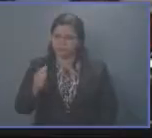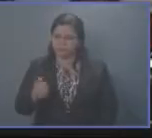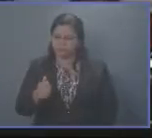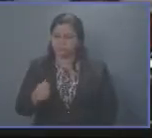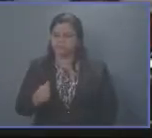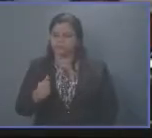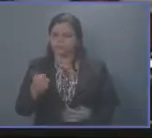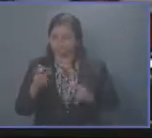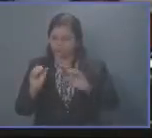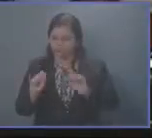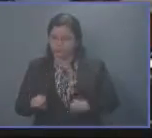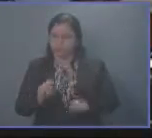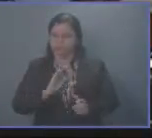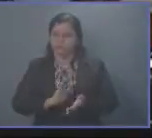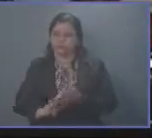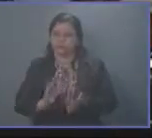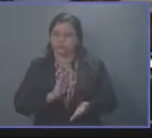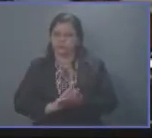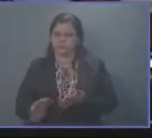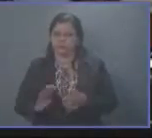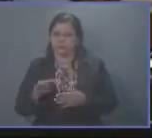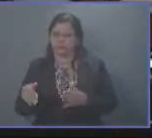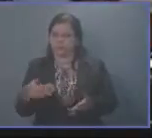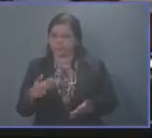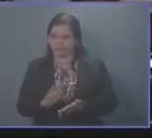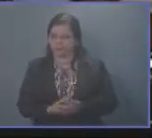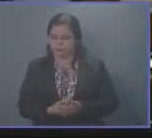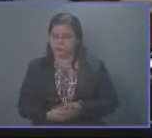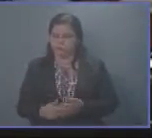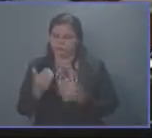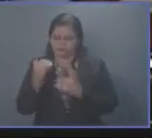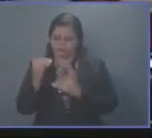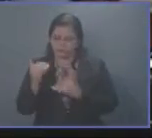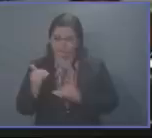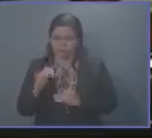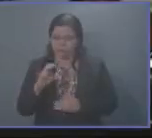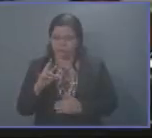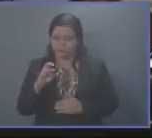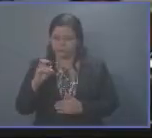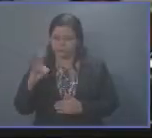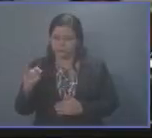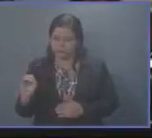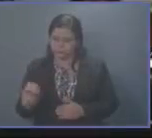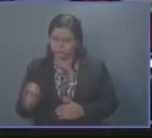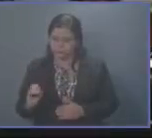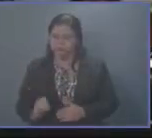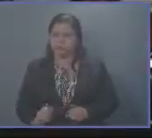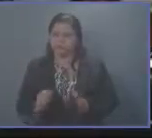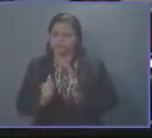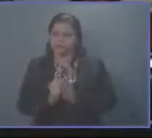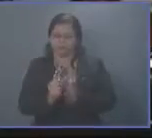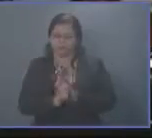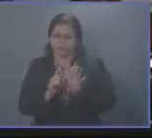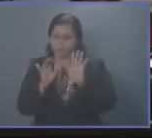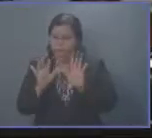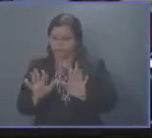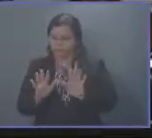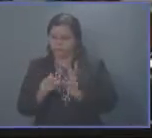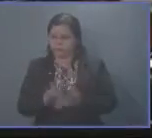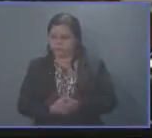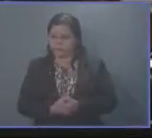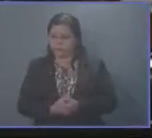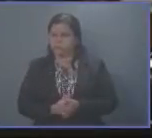y que se afectará el límite del crédito concedido previamente. Artículo 10.